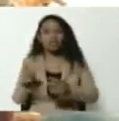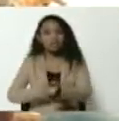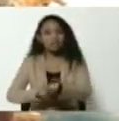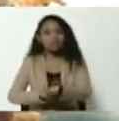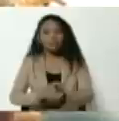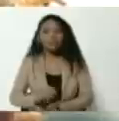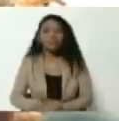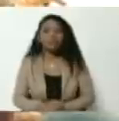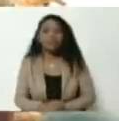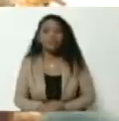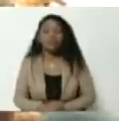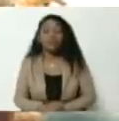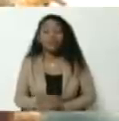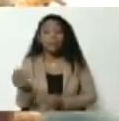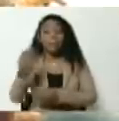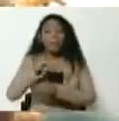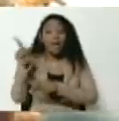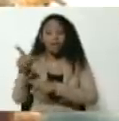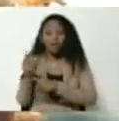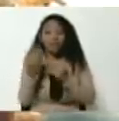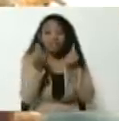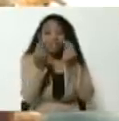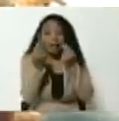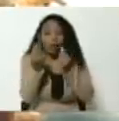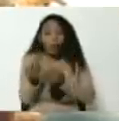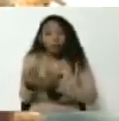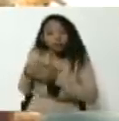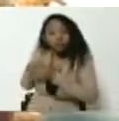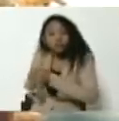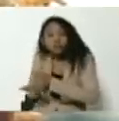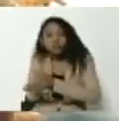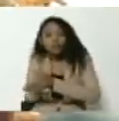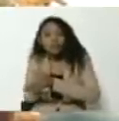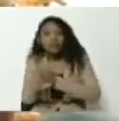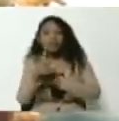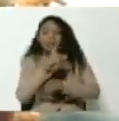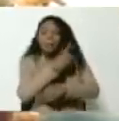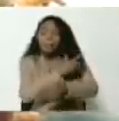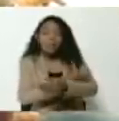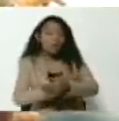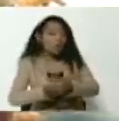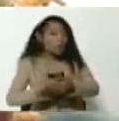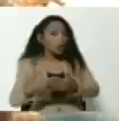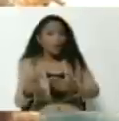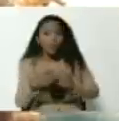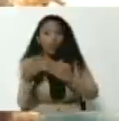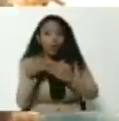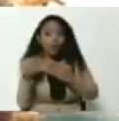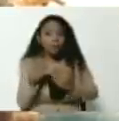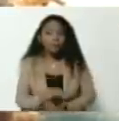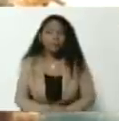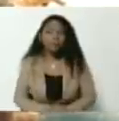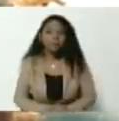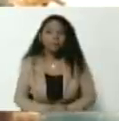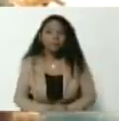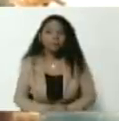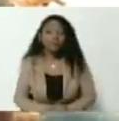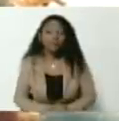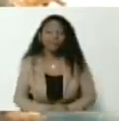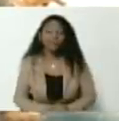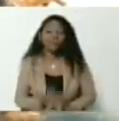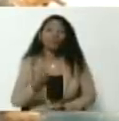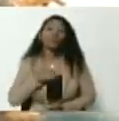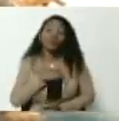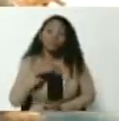Y además de eso, embolsillarse varios cientos de millones de dólares.